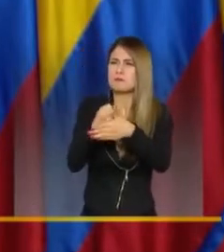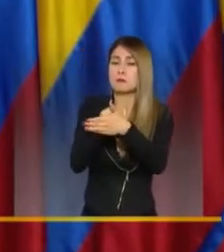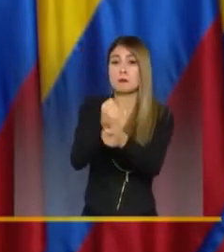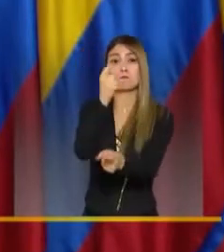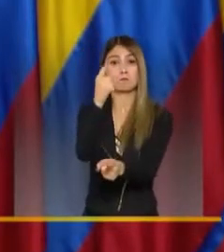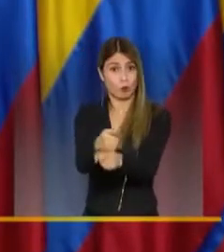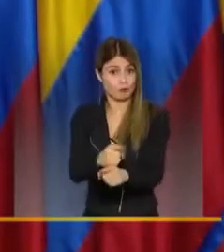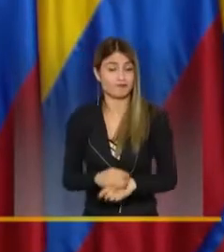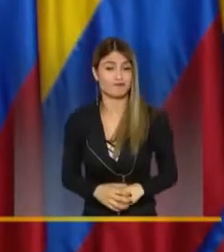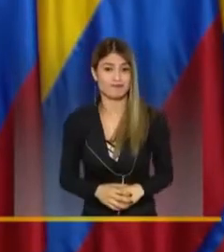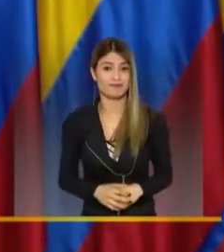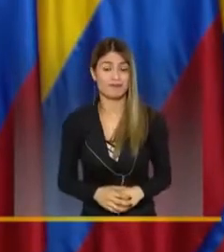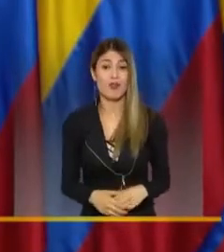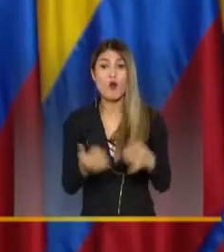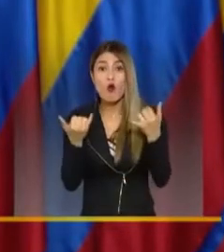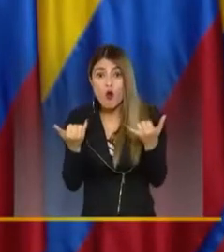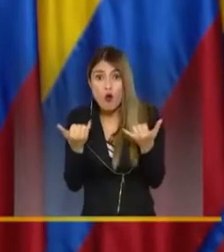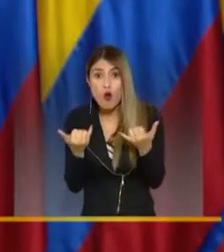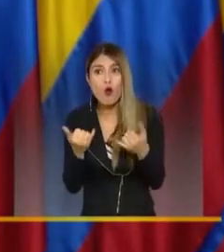de